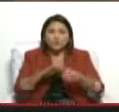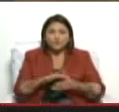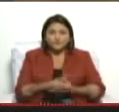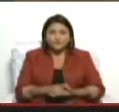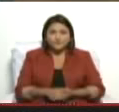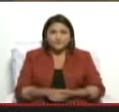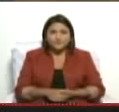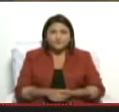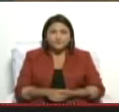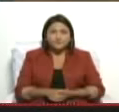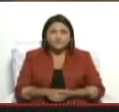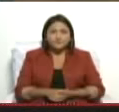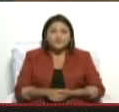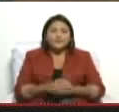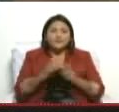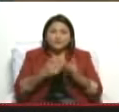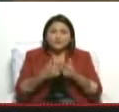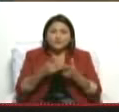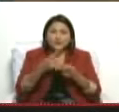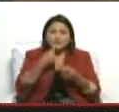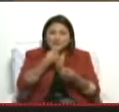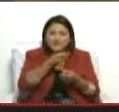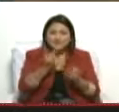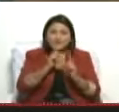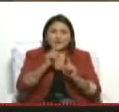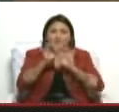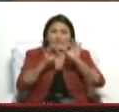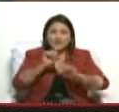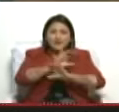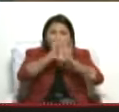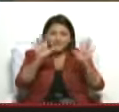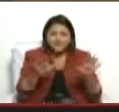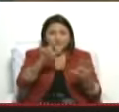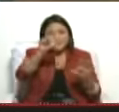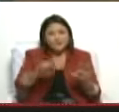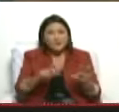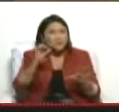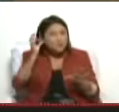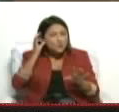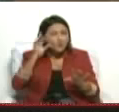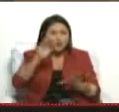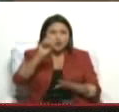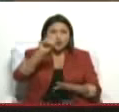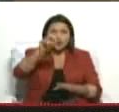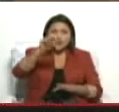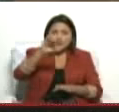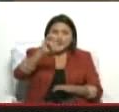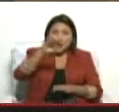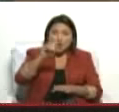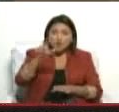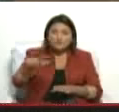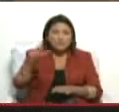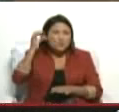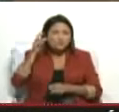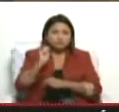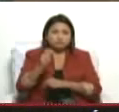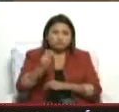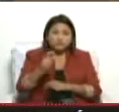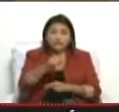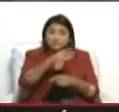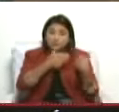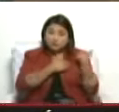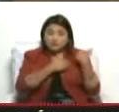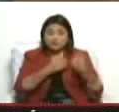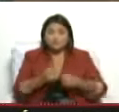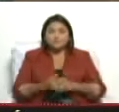allí aparece mencionada explícitamente Rocío San Miguel como responsable de algunas actividades yo